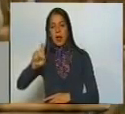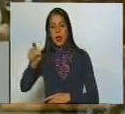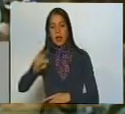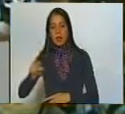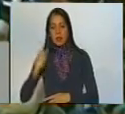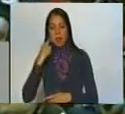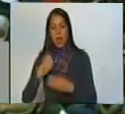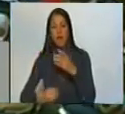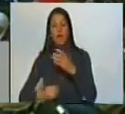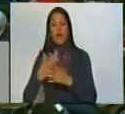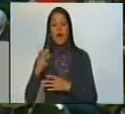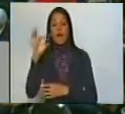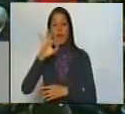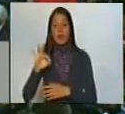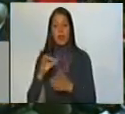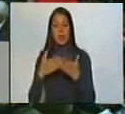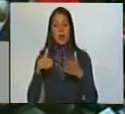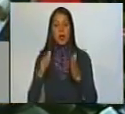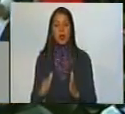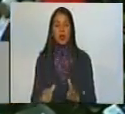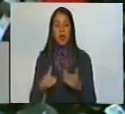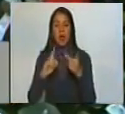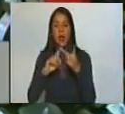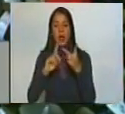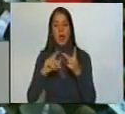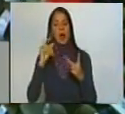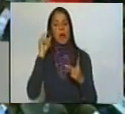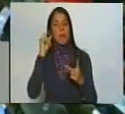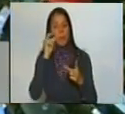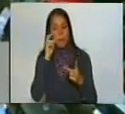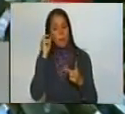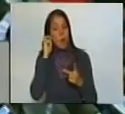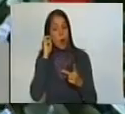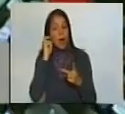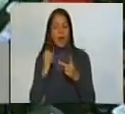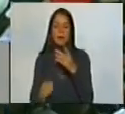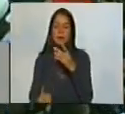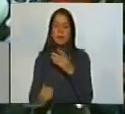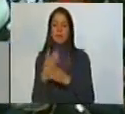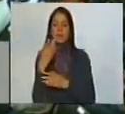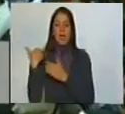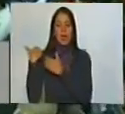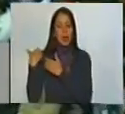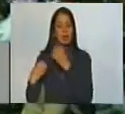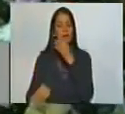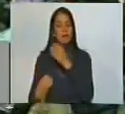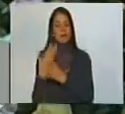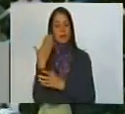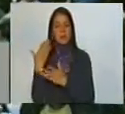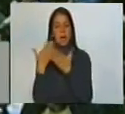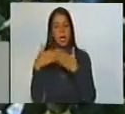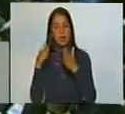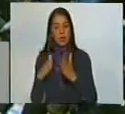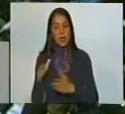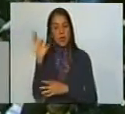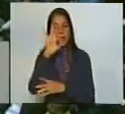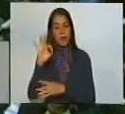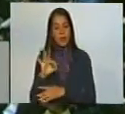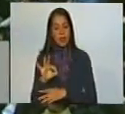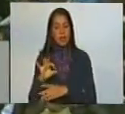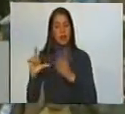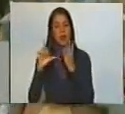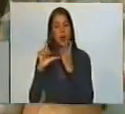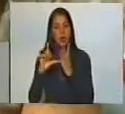Estudiantil, como nuestra hermana Irimar Malavé, quien fundó la Federación Venezolana de Estudiantes de Educación Media, como es la